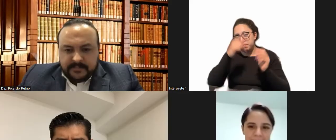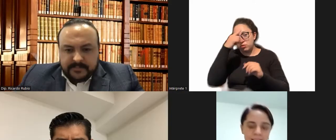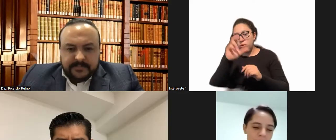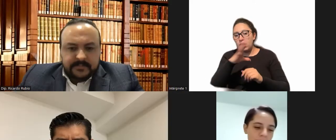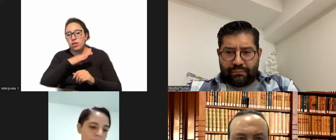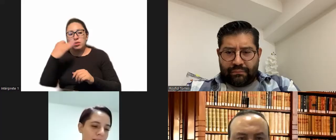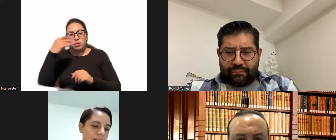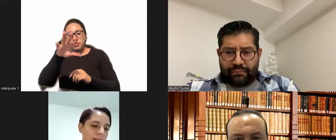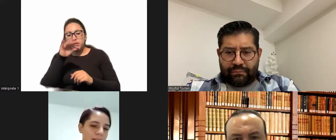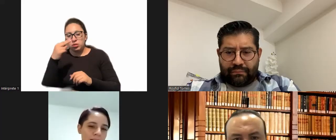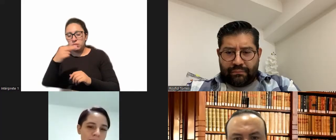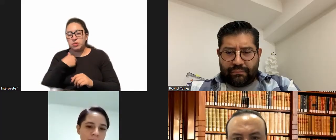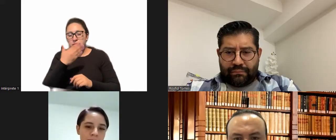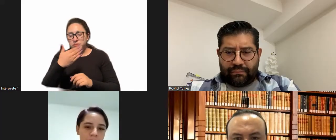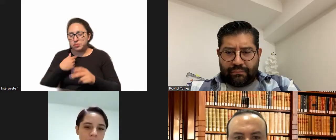Gracias.